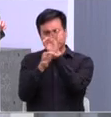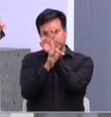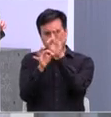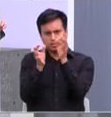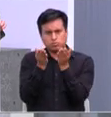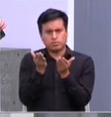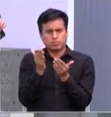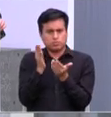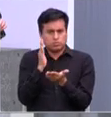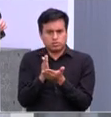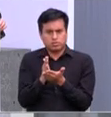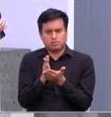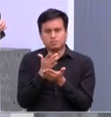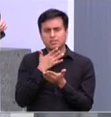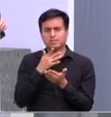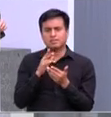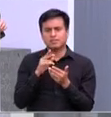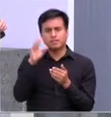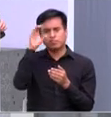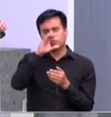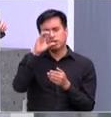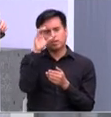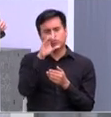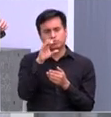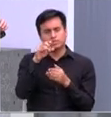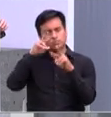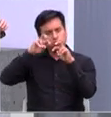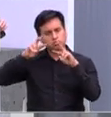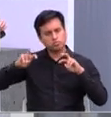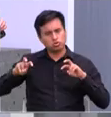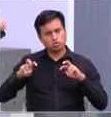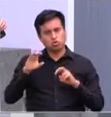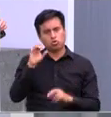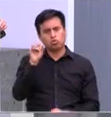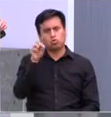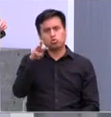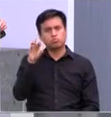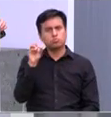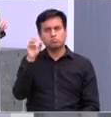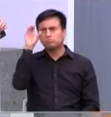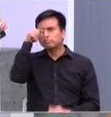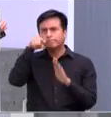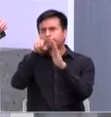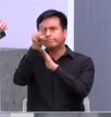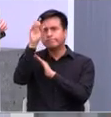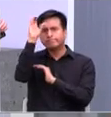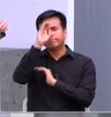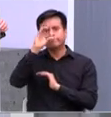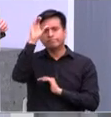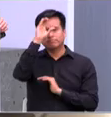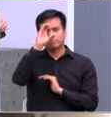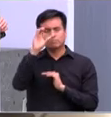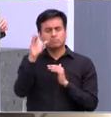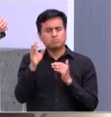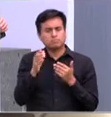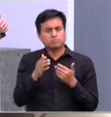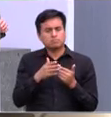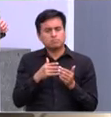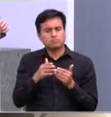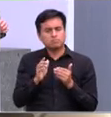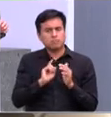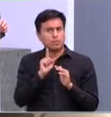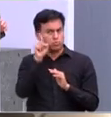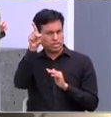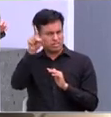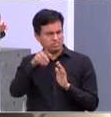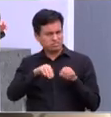este momento. ¿Qué es lo que se anda buscando con la exploración del cosmos? ¿A dónde nos vamos